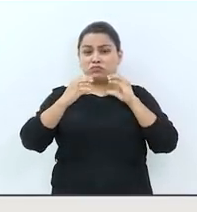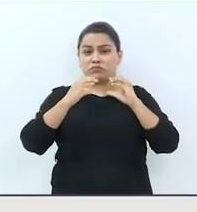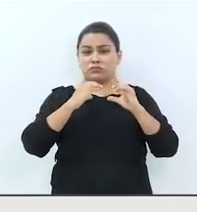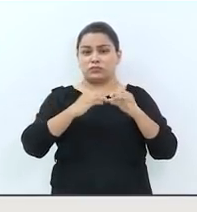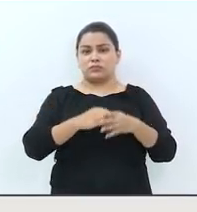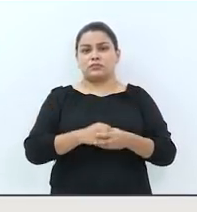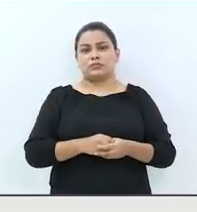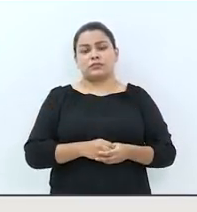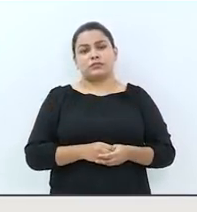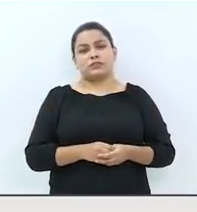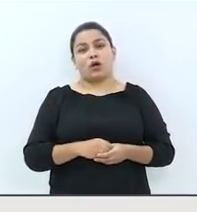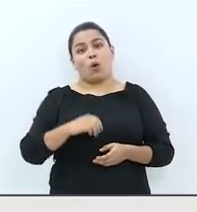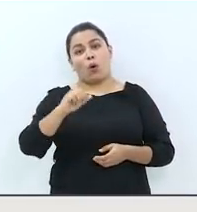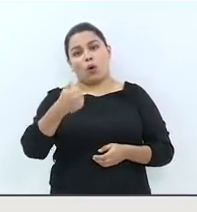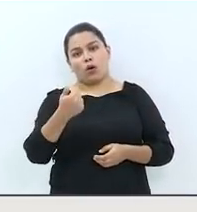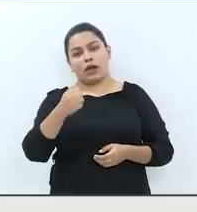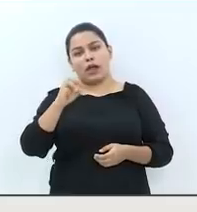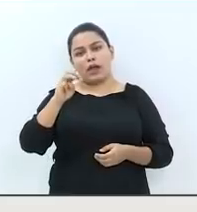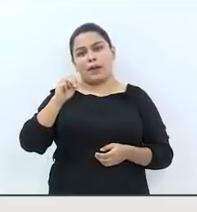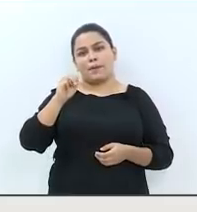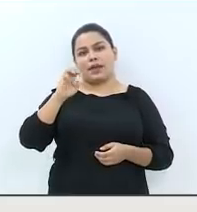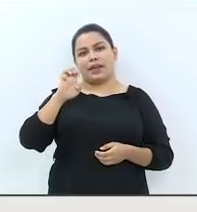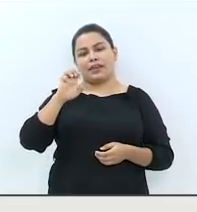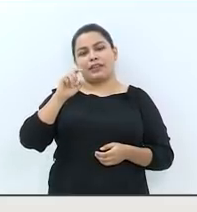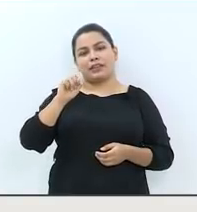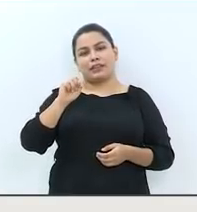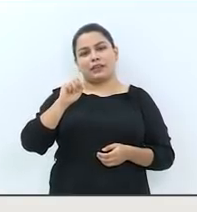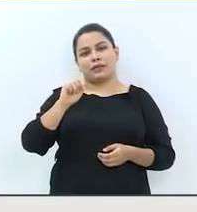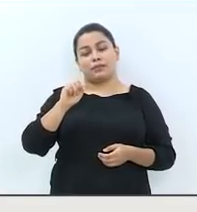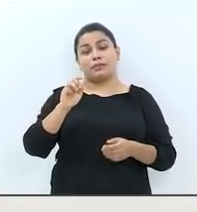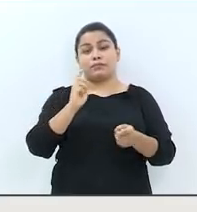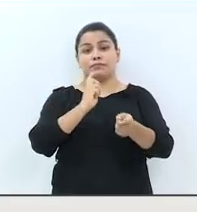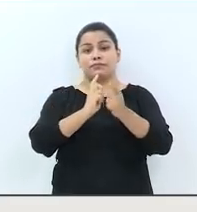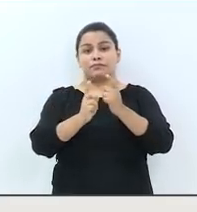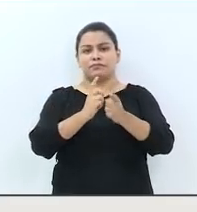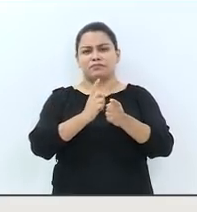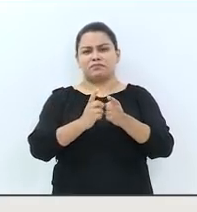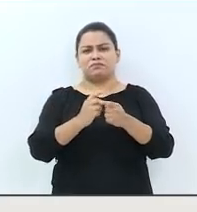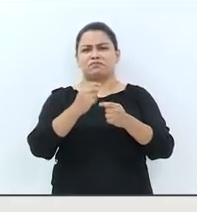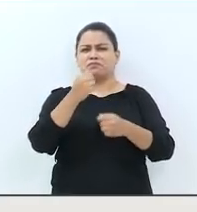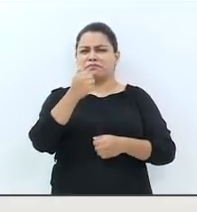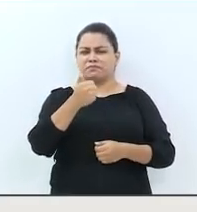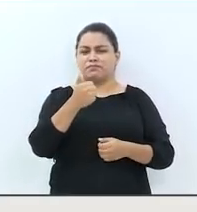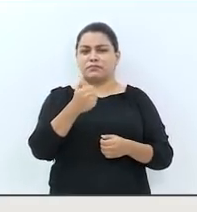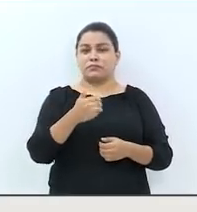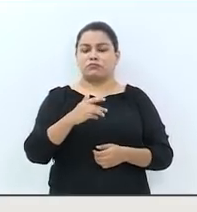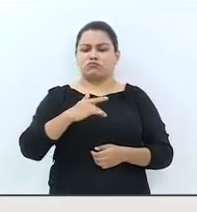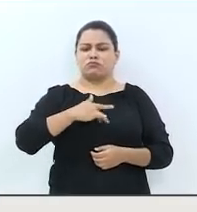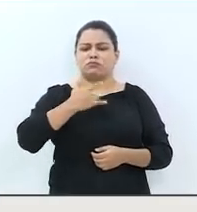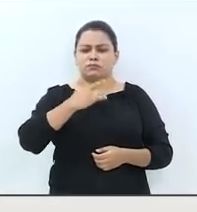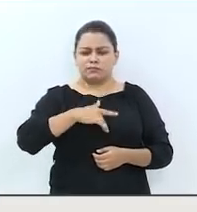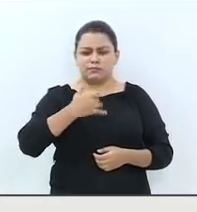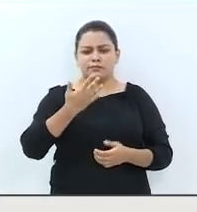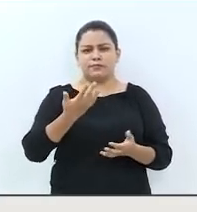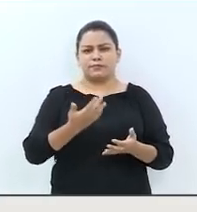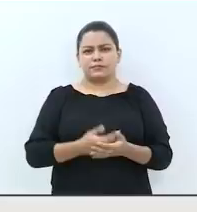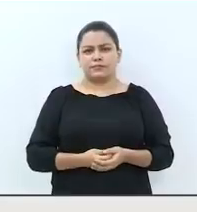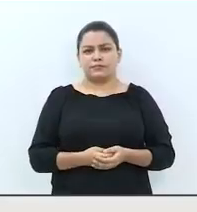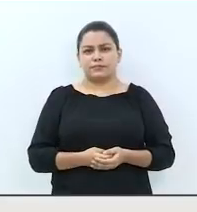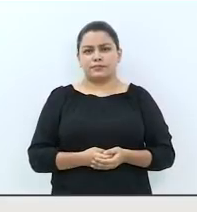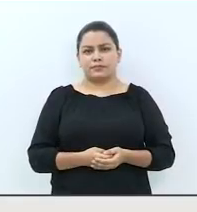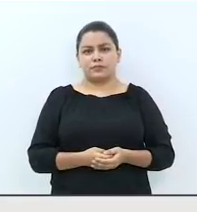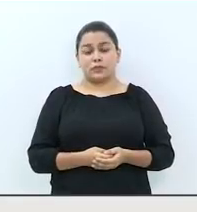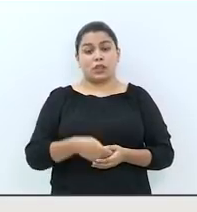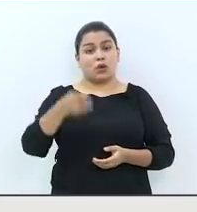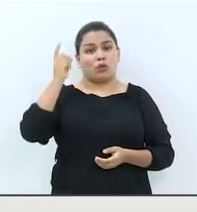también dentro del MDT, que es las relaciones cálidas. El brindar esa sensación tanto de